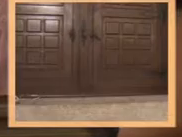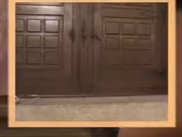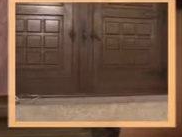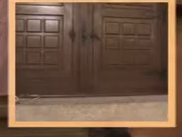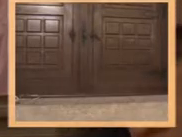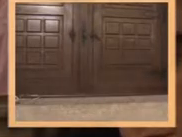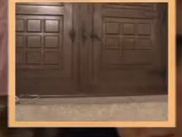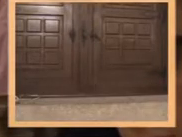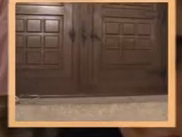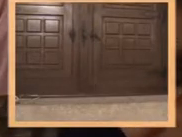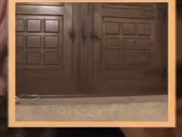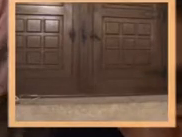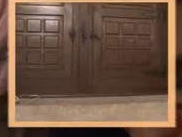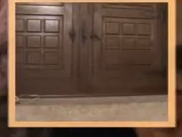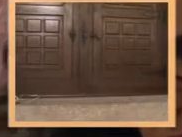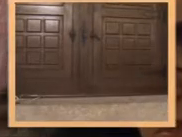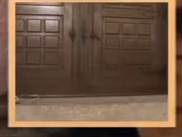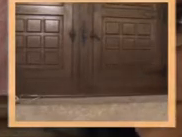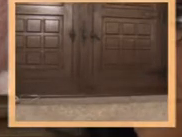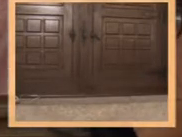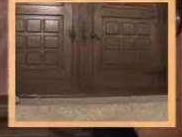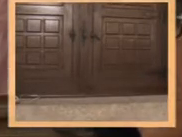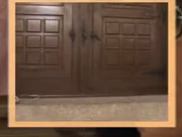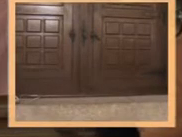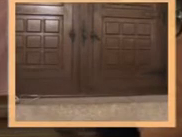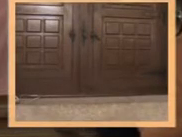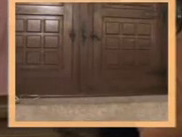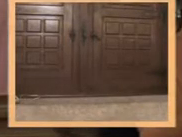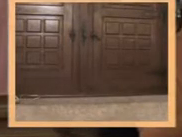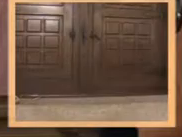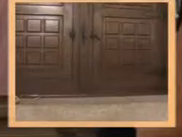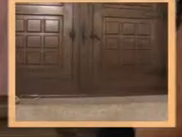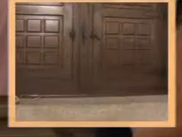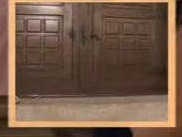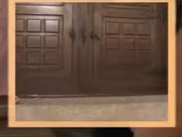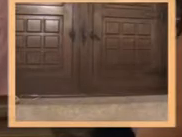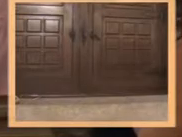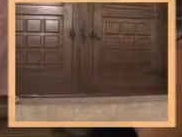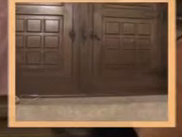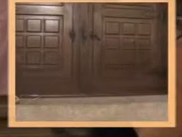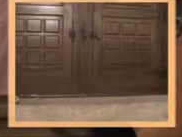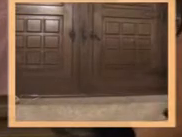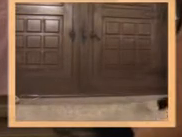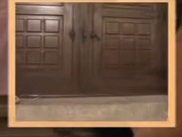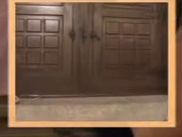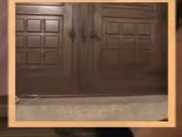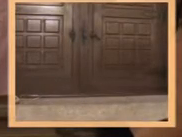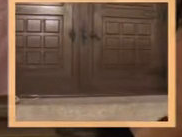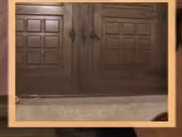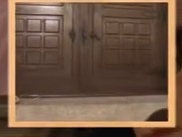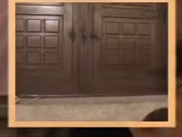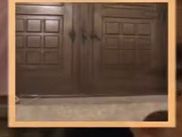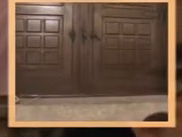provocando, incluso ha salido condenado, y por lo tanto también son responsables de esos vertidos. Hoy está lloviendo, hoy de nuevo